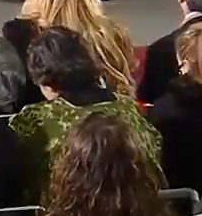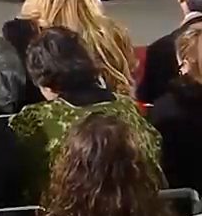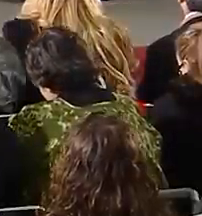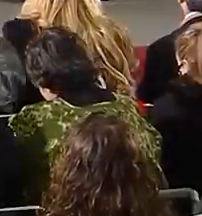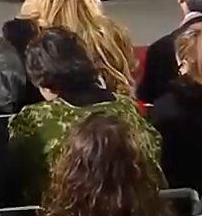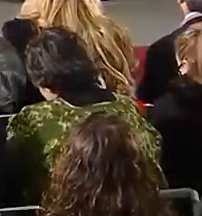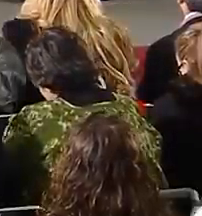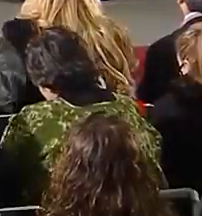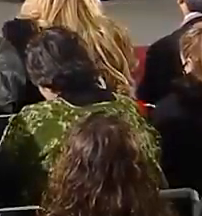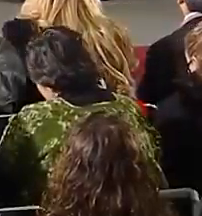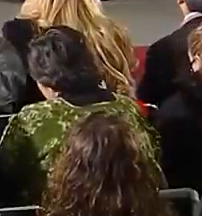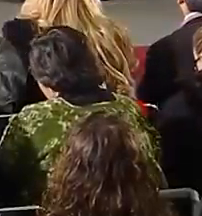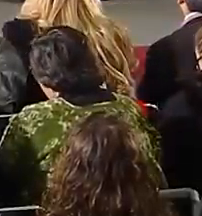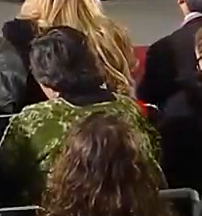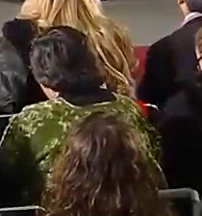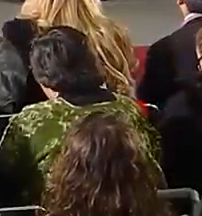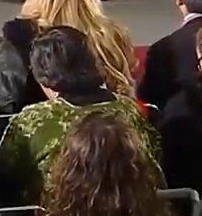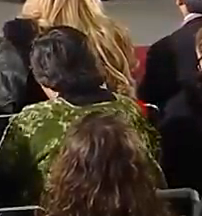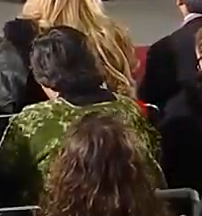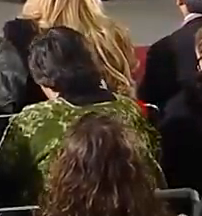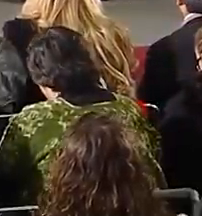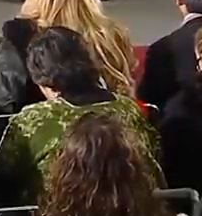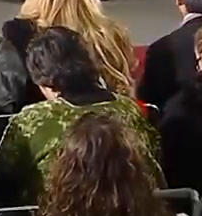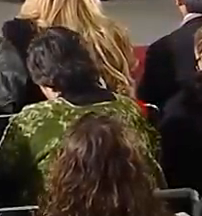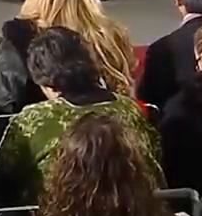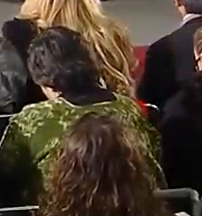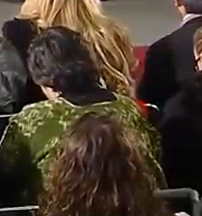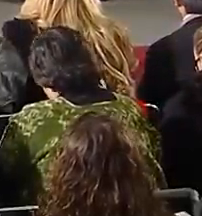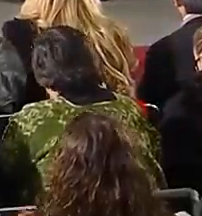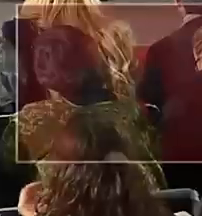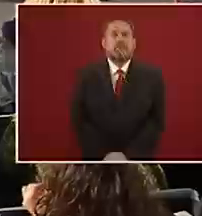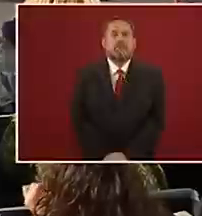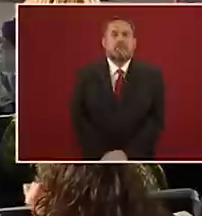cremas y todo, ¿no? Que tampoco